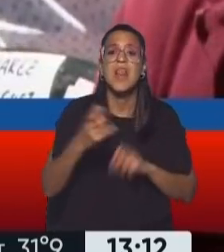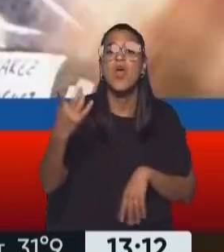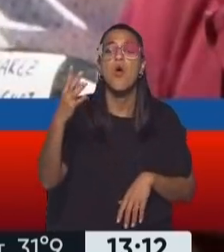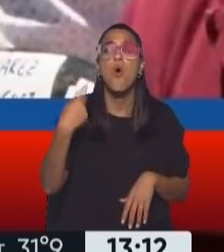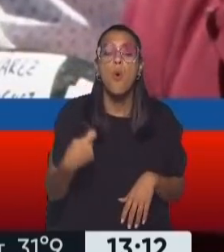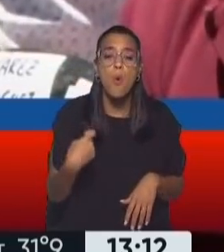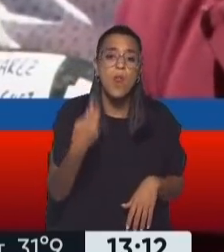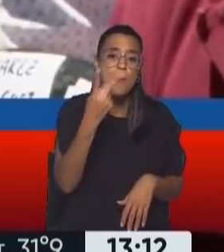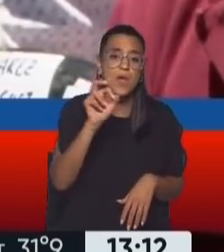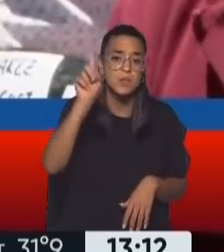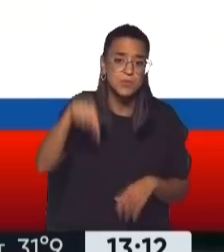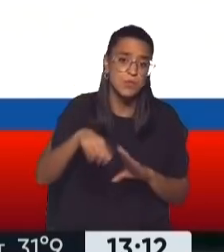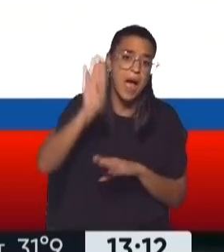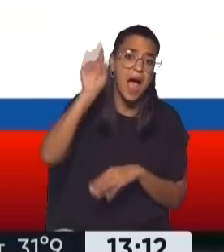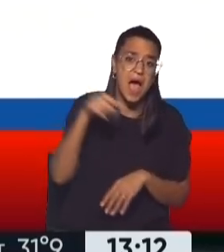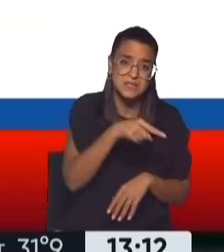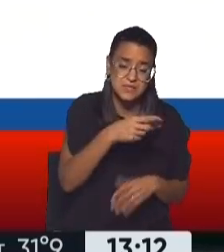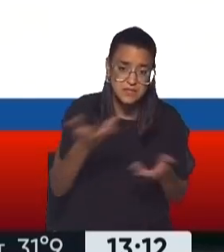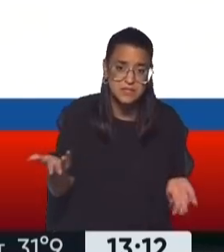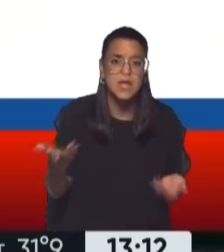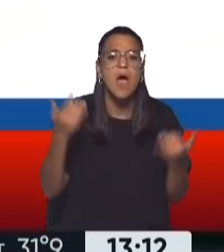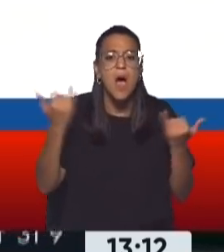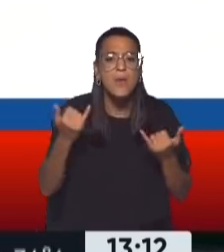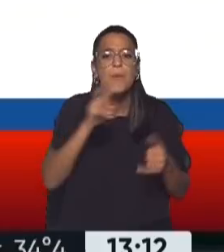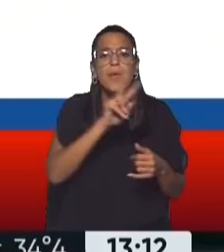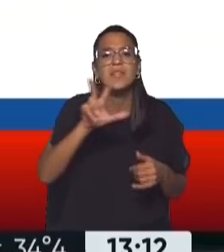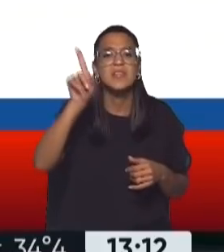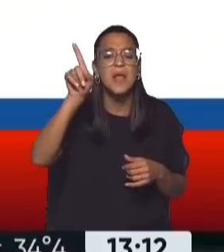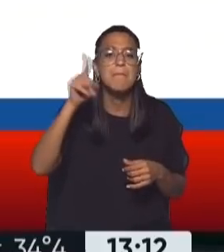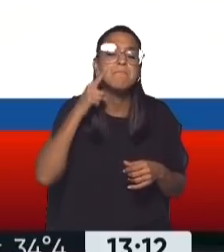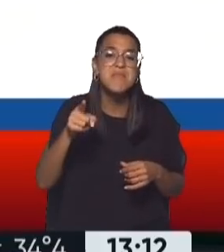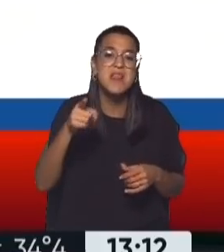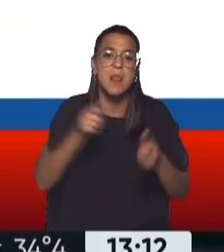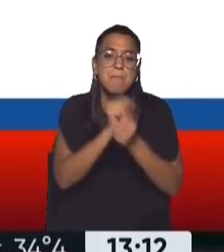era un 20% más poderoso. Había 23.000 pymes más.